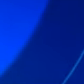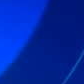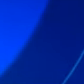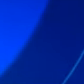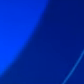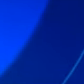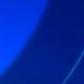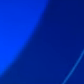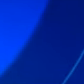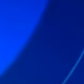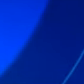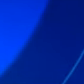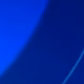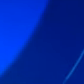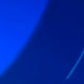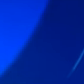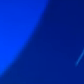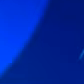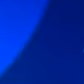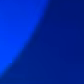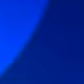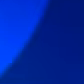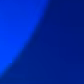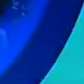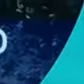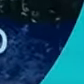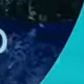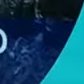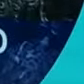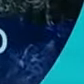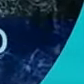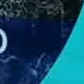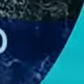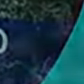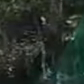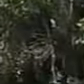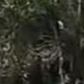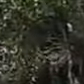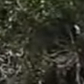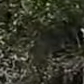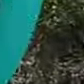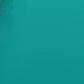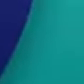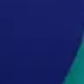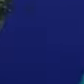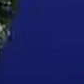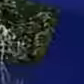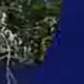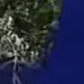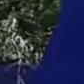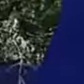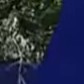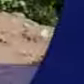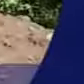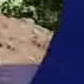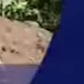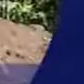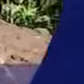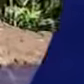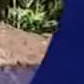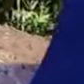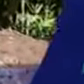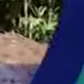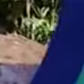con toda nuestra información y nuestros titulares. Arrancamos contándoles que en exclusiva Latina es el primer medio de comunicación en